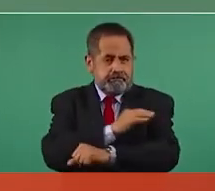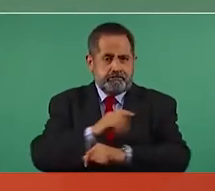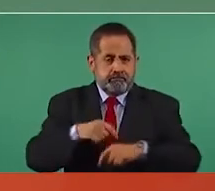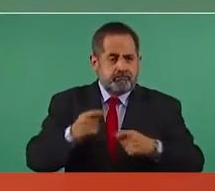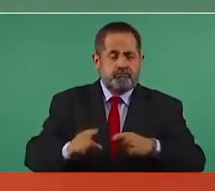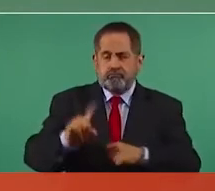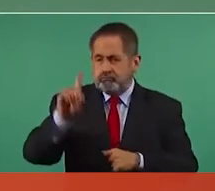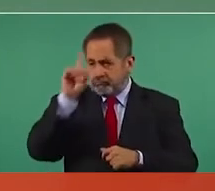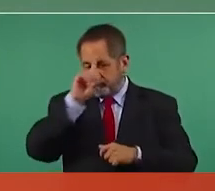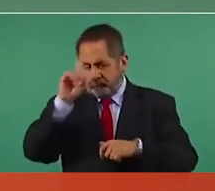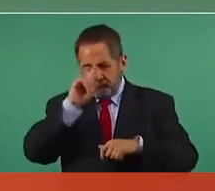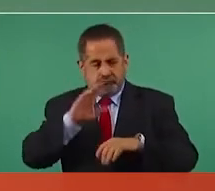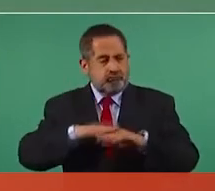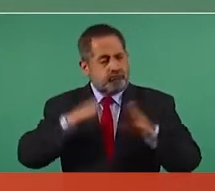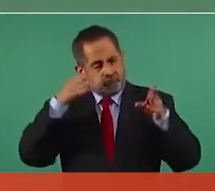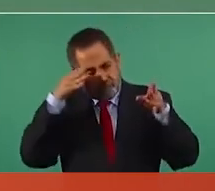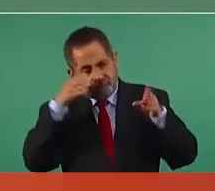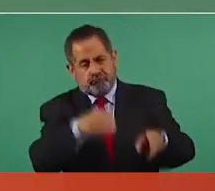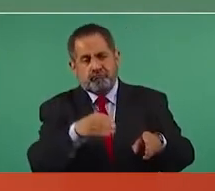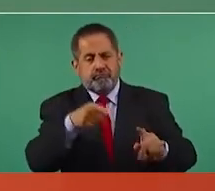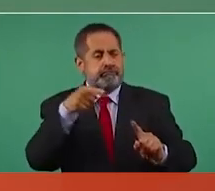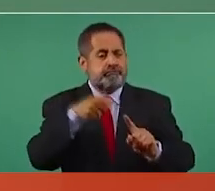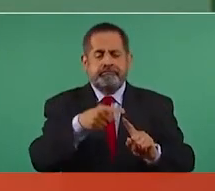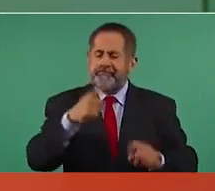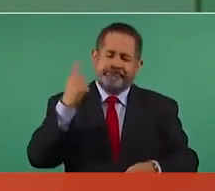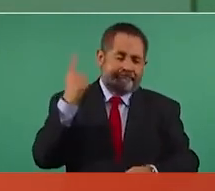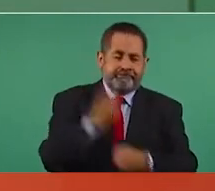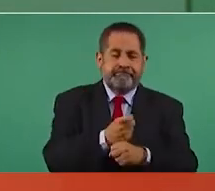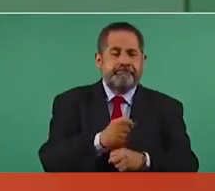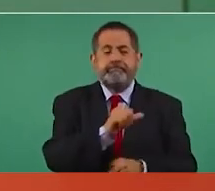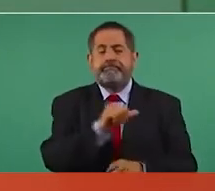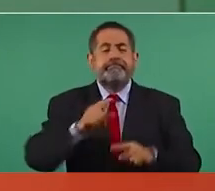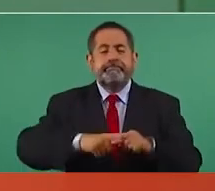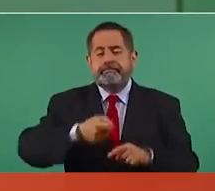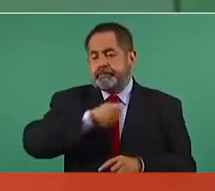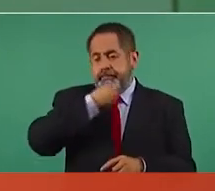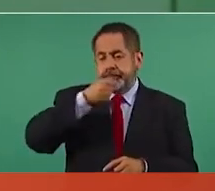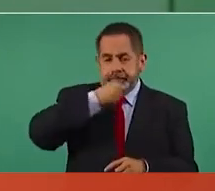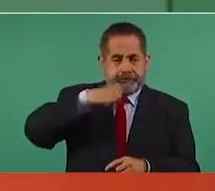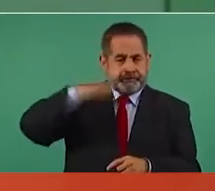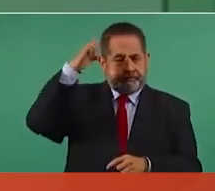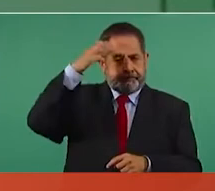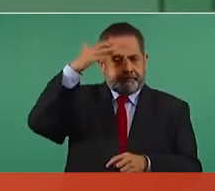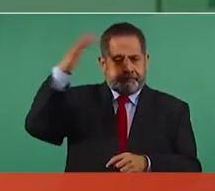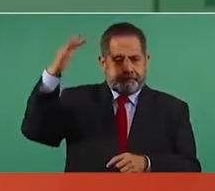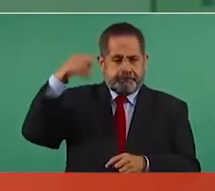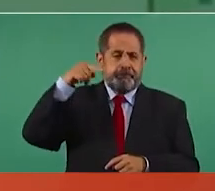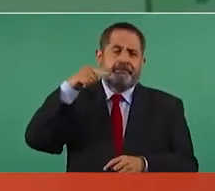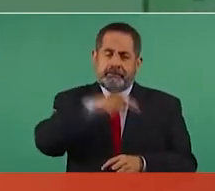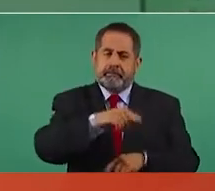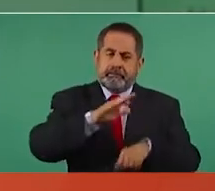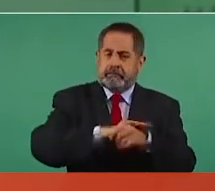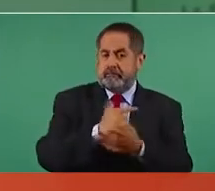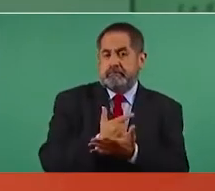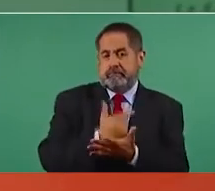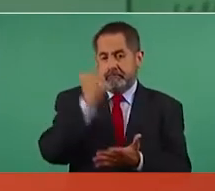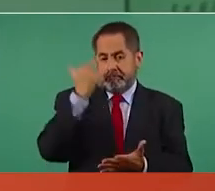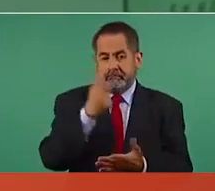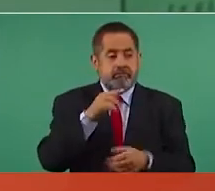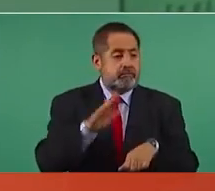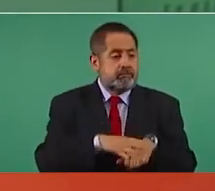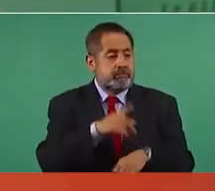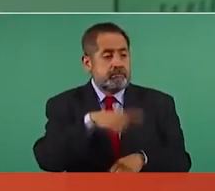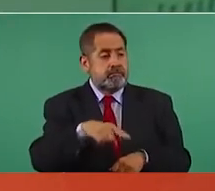orientada a vacunar primero a los adultos mayores, a la población más vulnerable, porque de